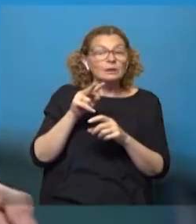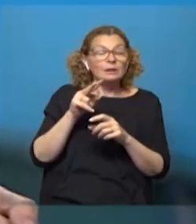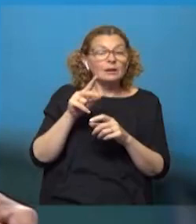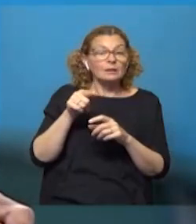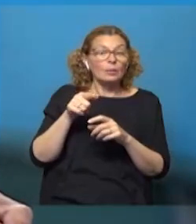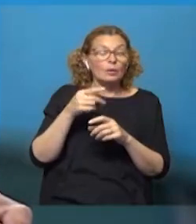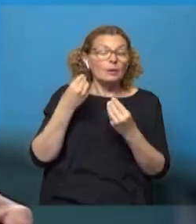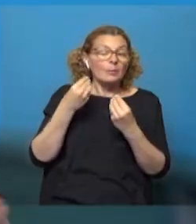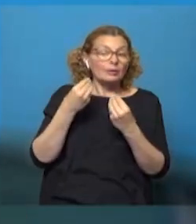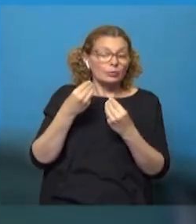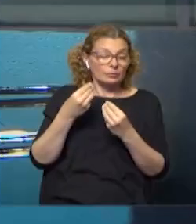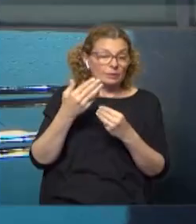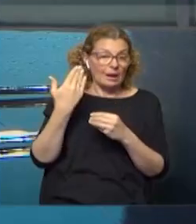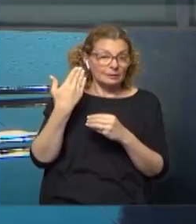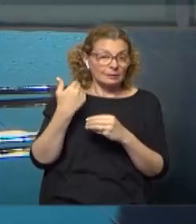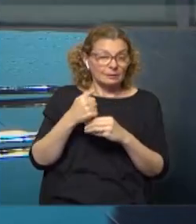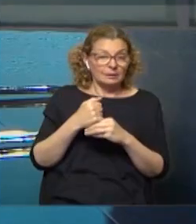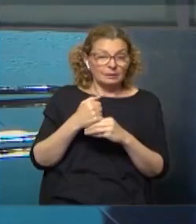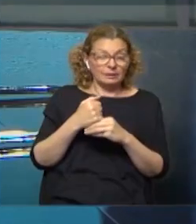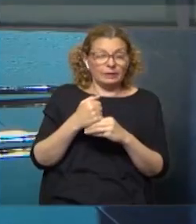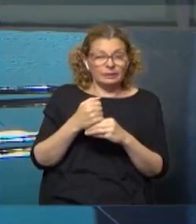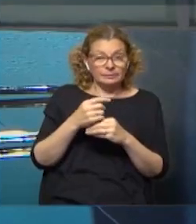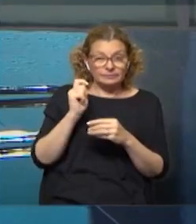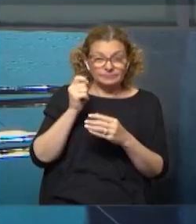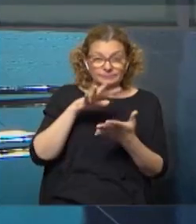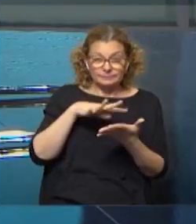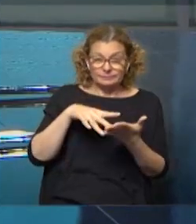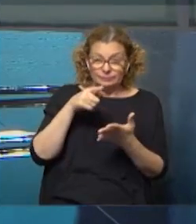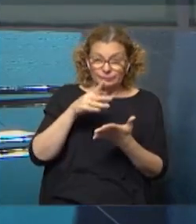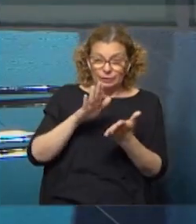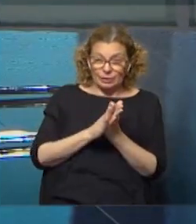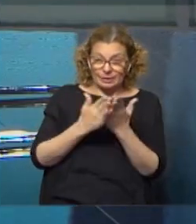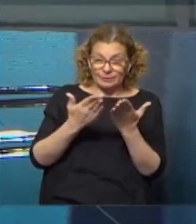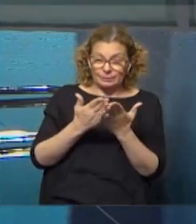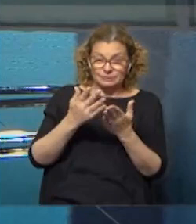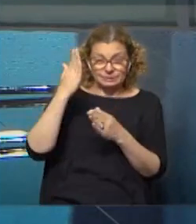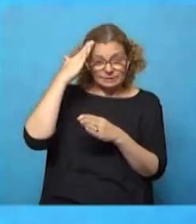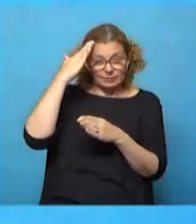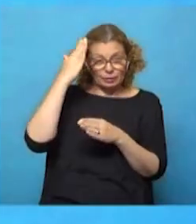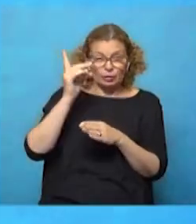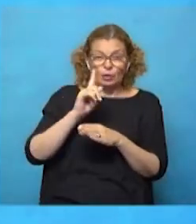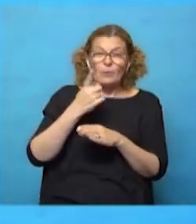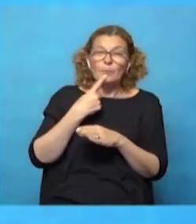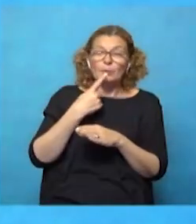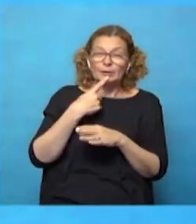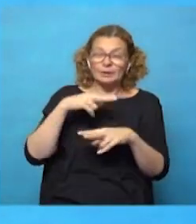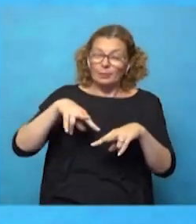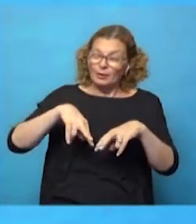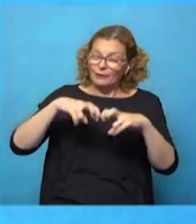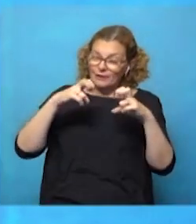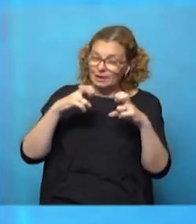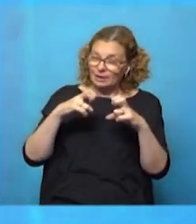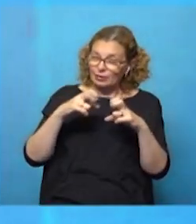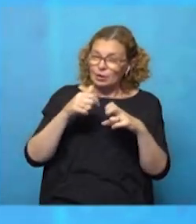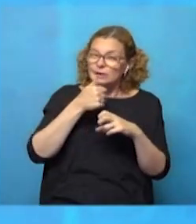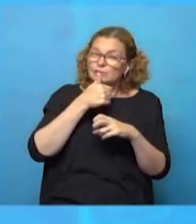sobre los acontecimientos Carlos quienes leímos tus libros sabemos que no son políticos partidarios estamos hablando de investigaciones historiográficas